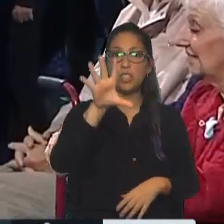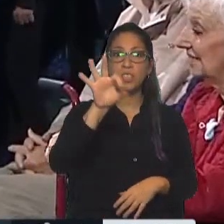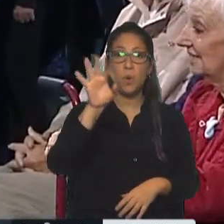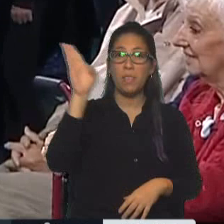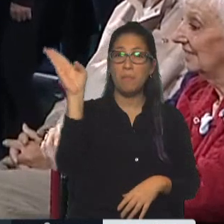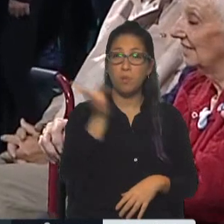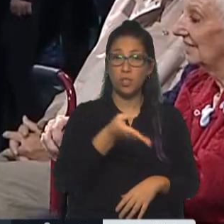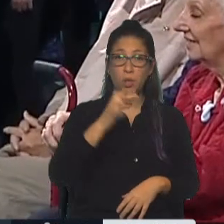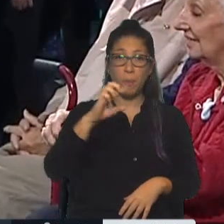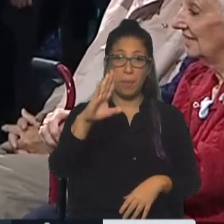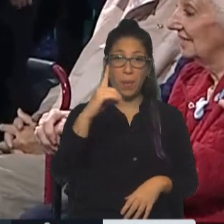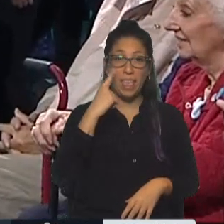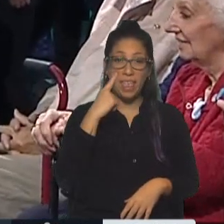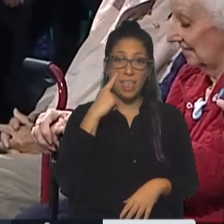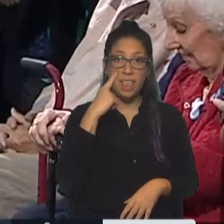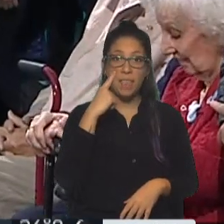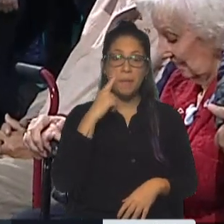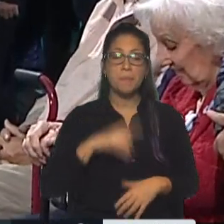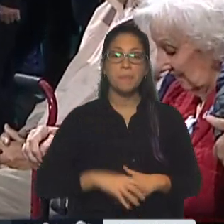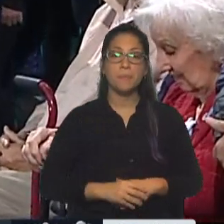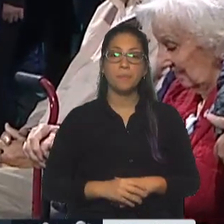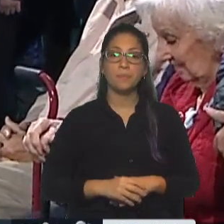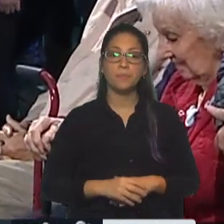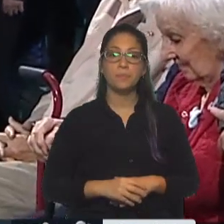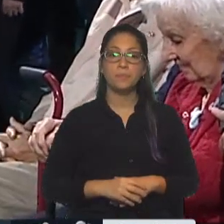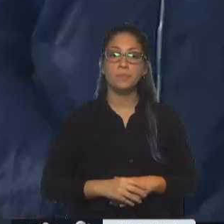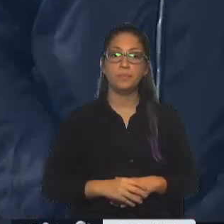150% del Producto Bruto. Y la